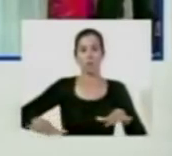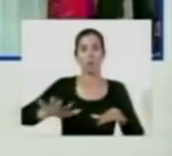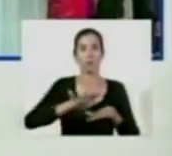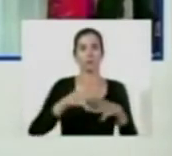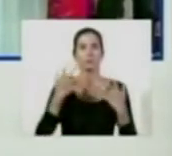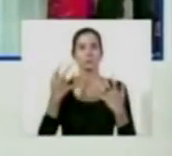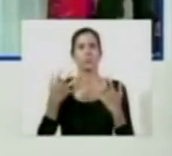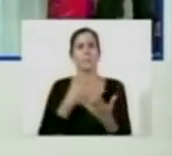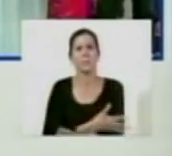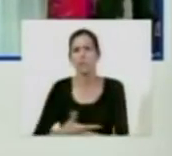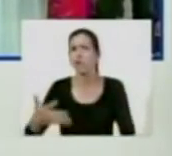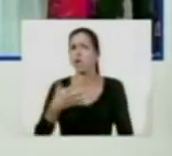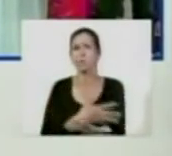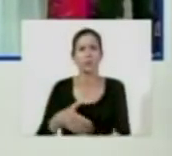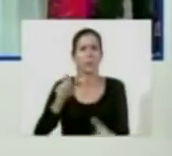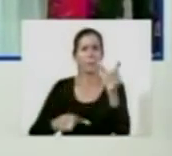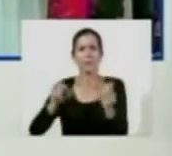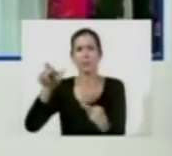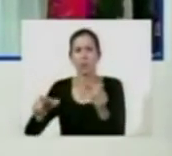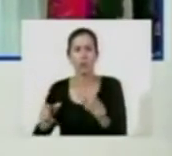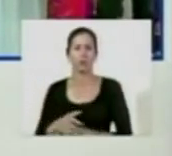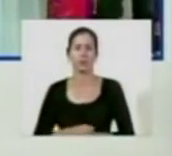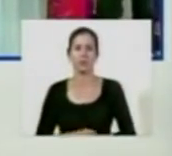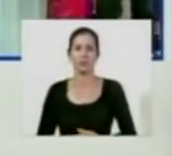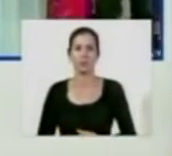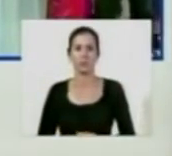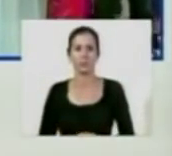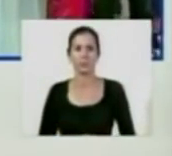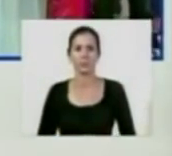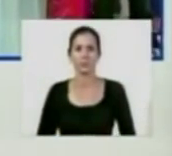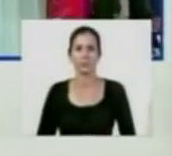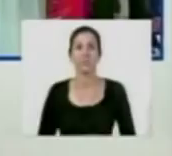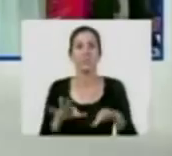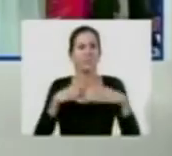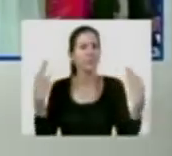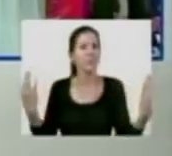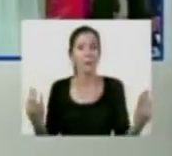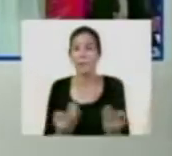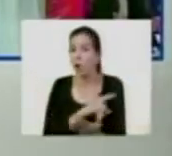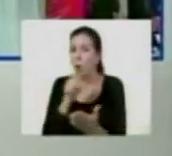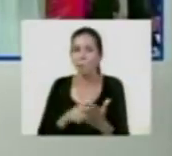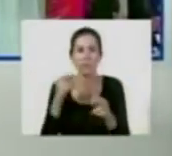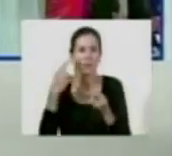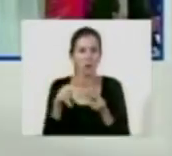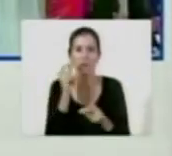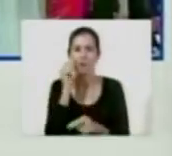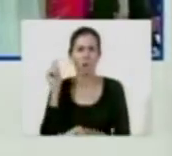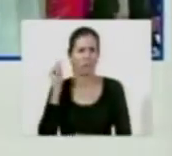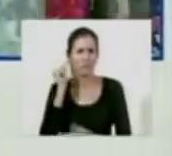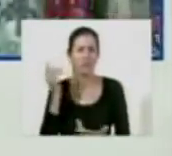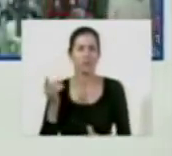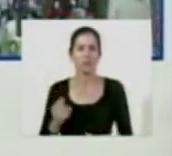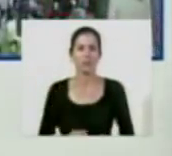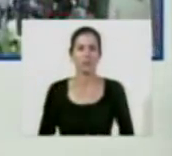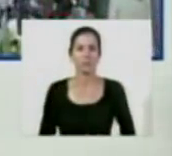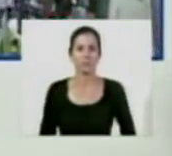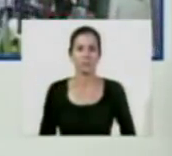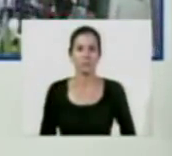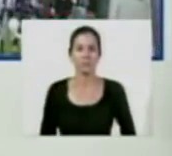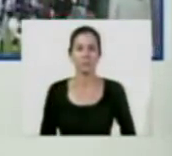millones de venezolanos, venezolanas, de familias enteras, de niños y niñas,